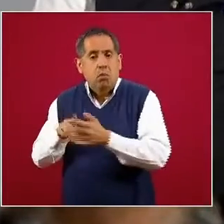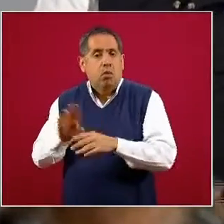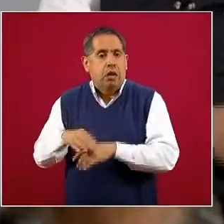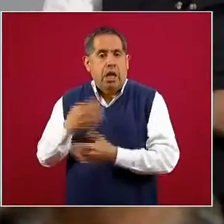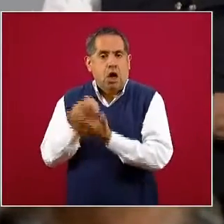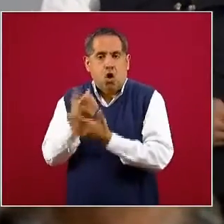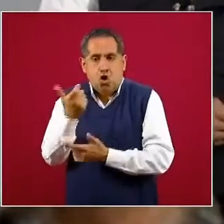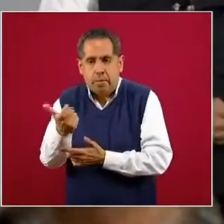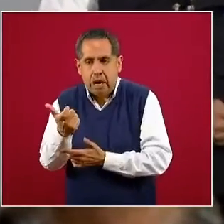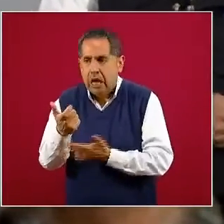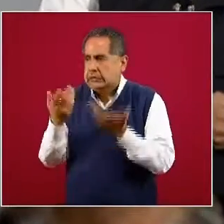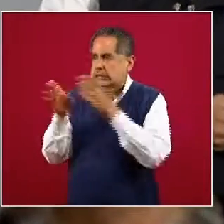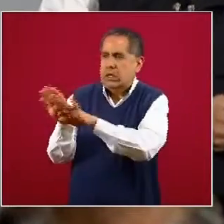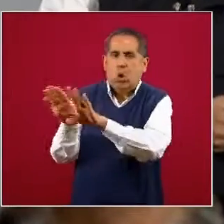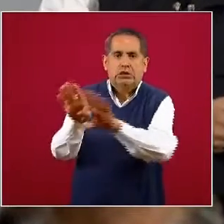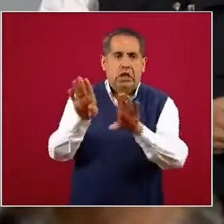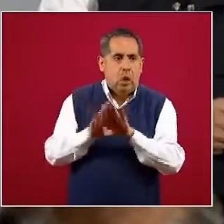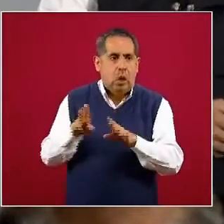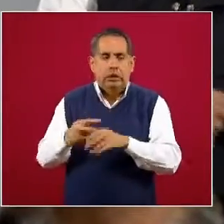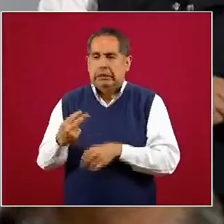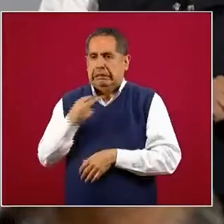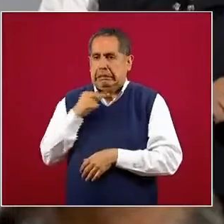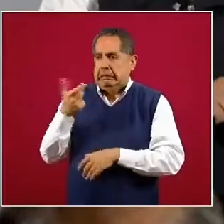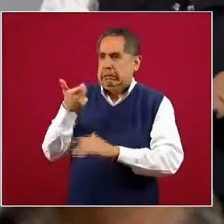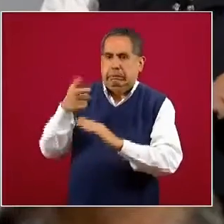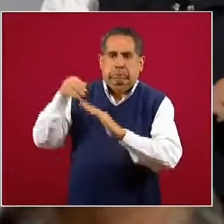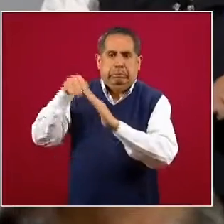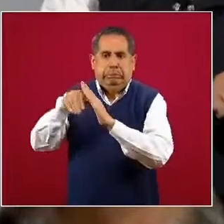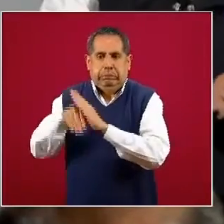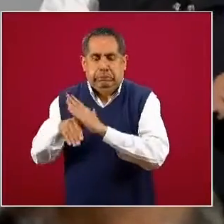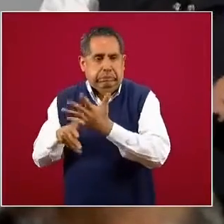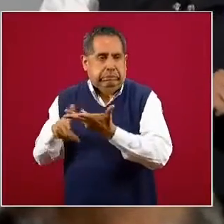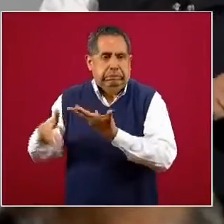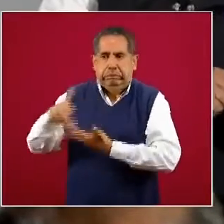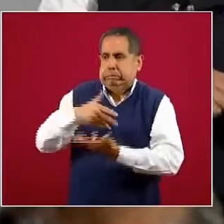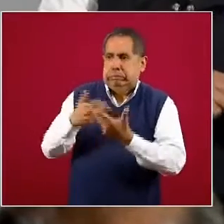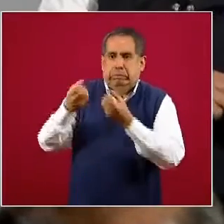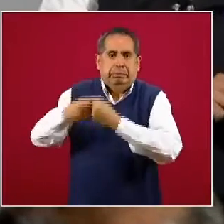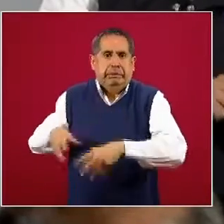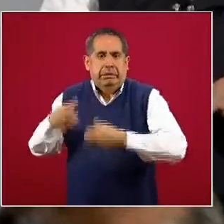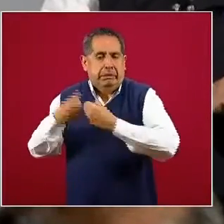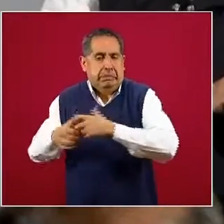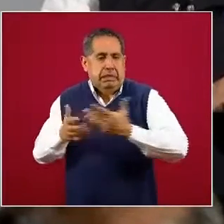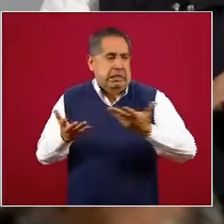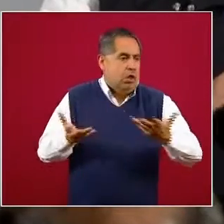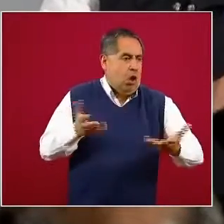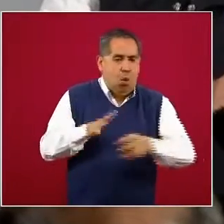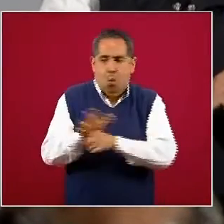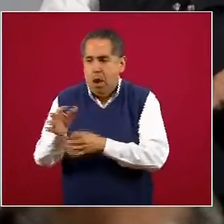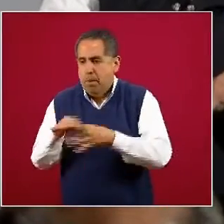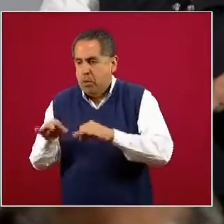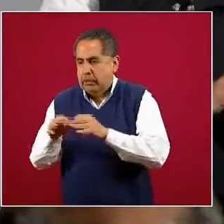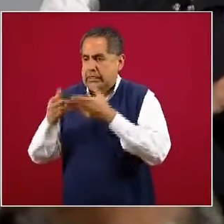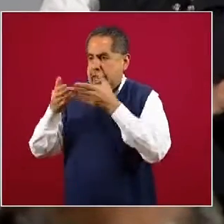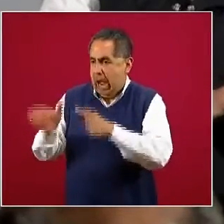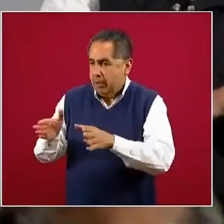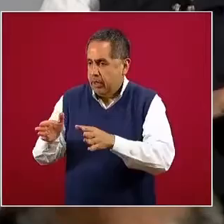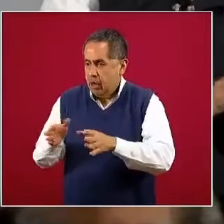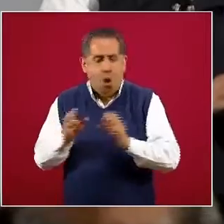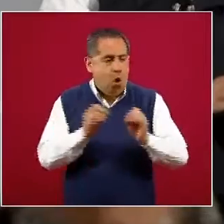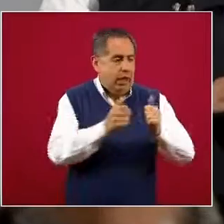políticas públicas. Fuera de eso, yo no tengo ningún lugar que ocupar en la política. ¿No le interesa participar en las ya se lo digo, del 2021? Soy un